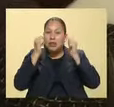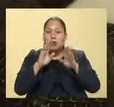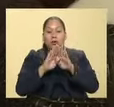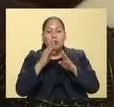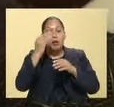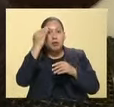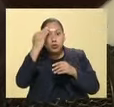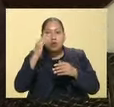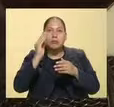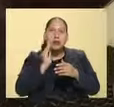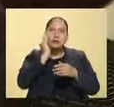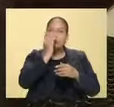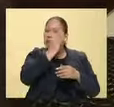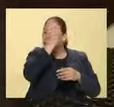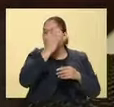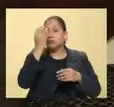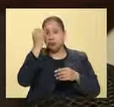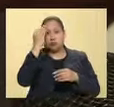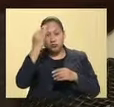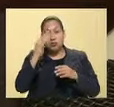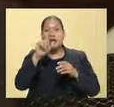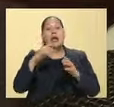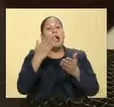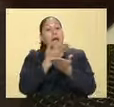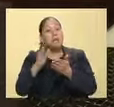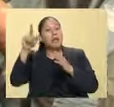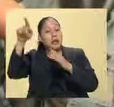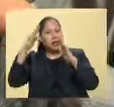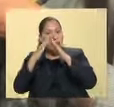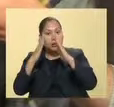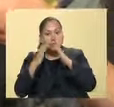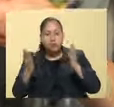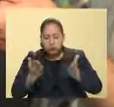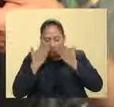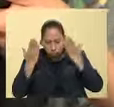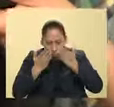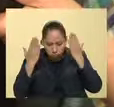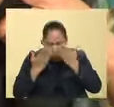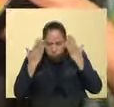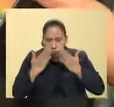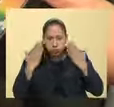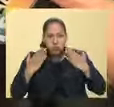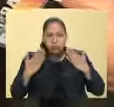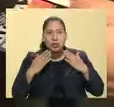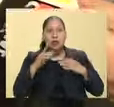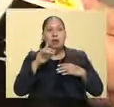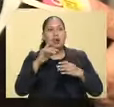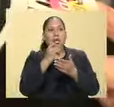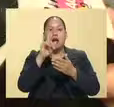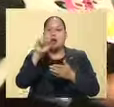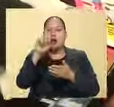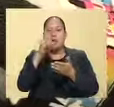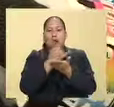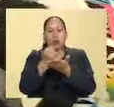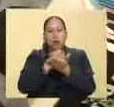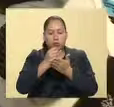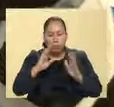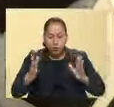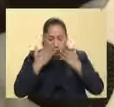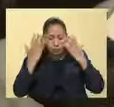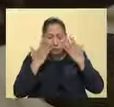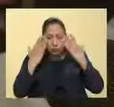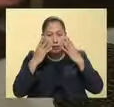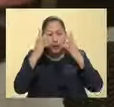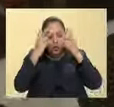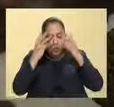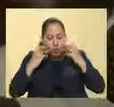quitarlo, ¿eh? Y aparte, llegando a casa, me tengo que lavar la cara con agua y jabón. Con agua y jabón para